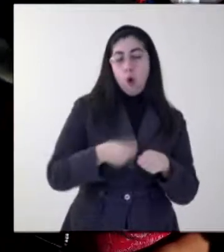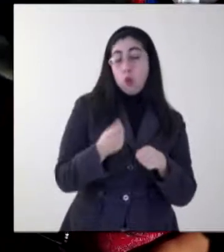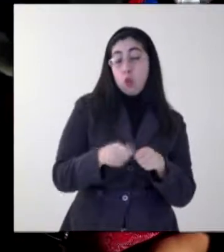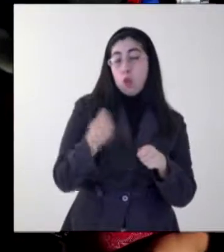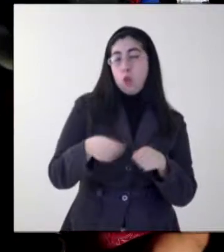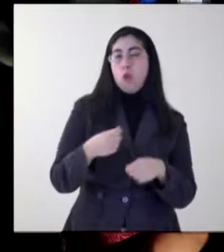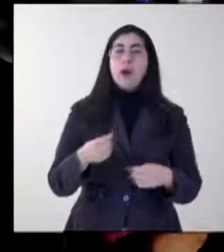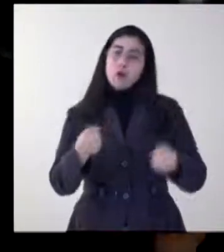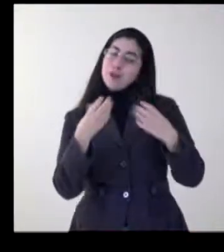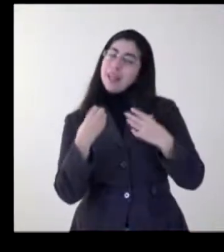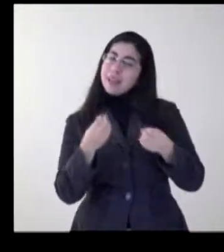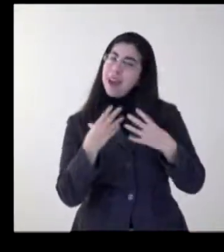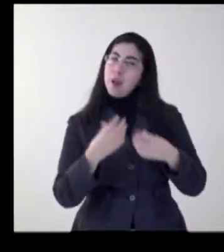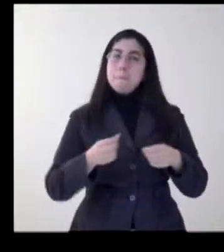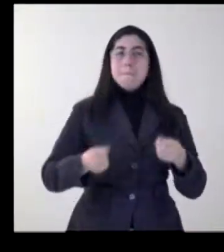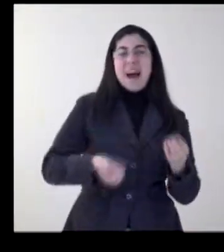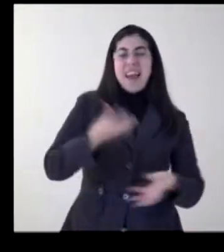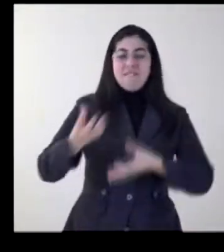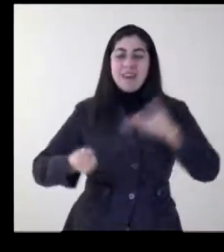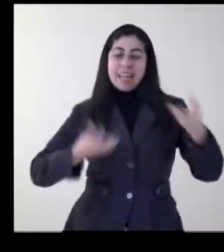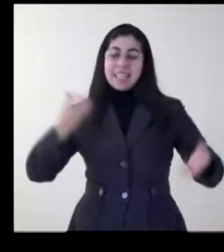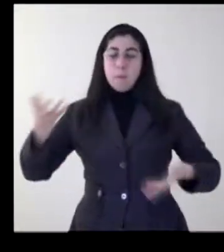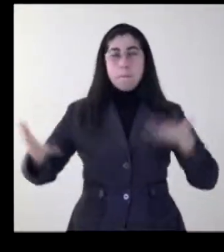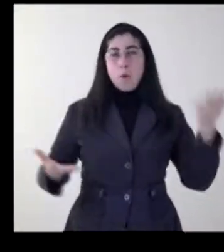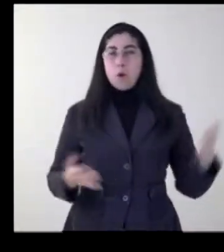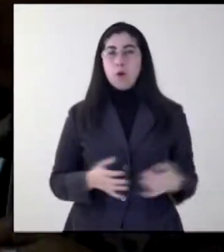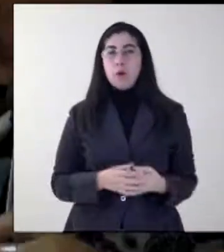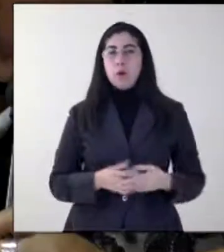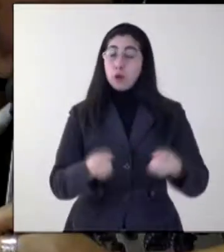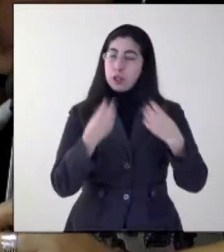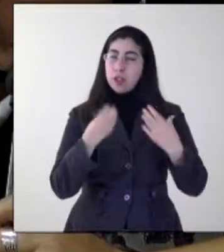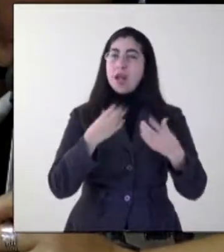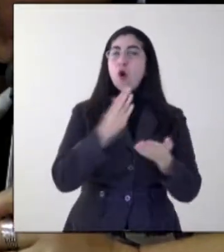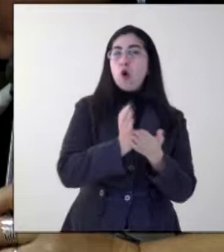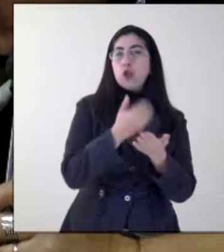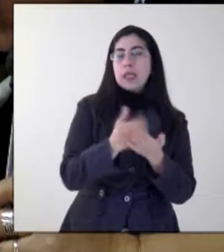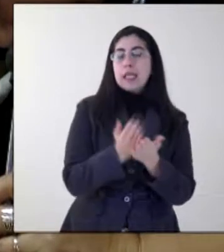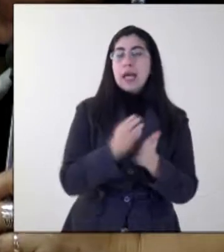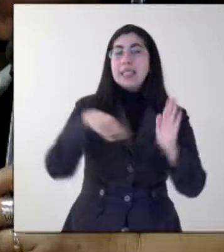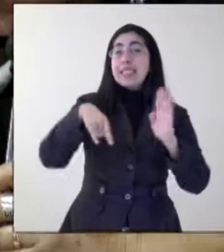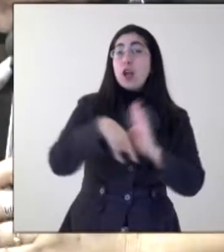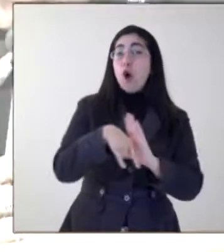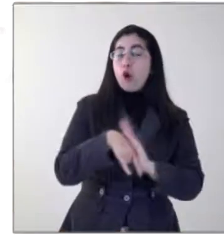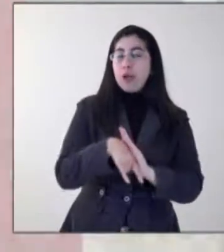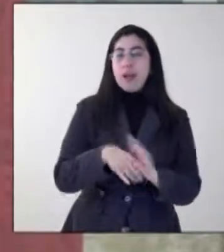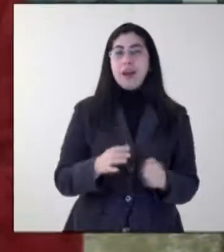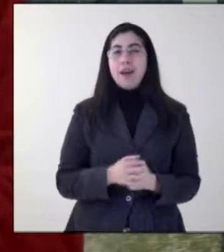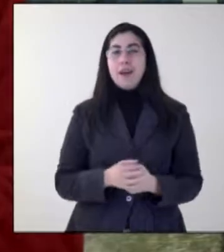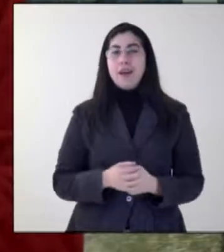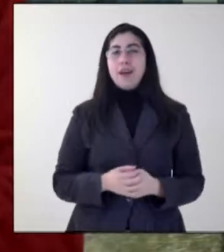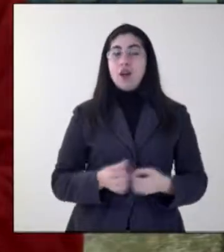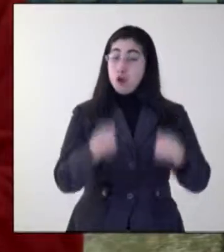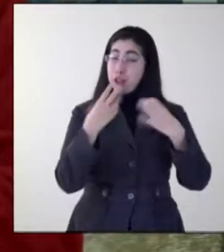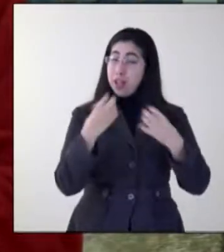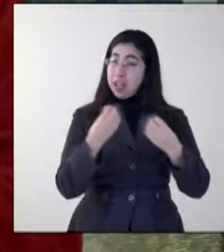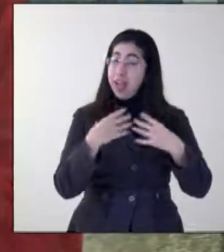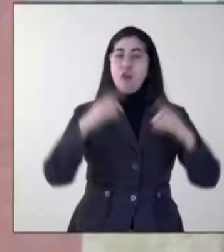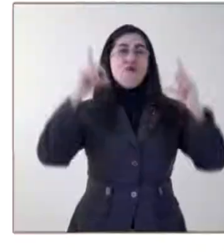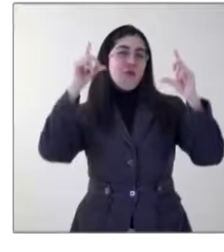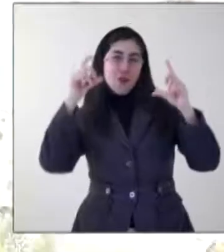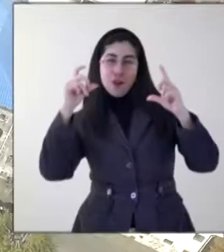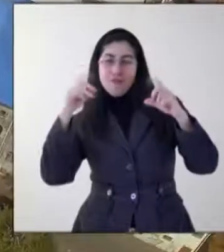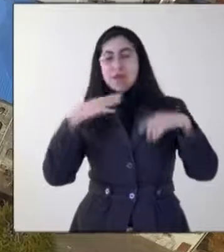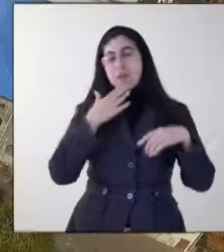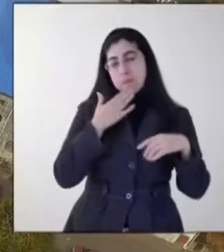de malabarismo, hubo taller de cocina chilota, hubo taller de fotografía